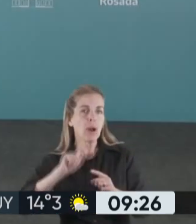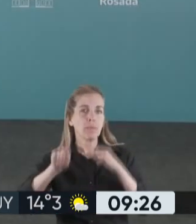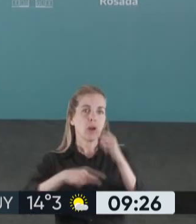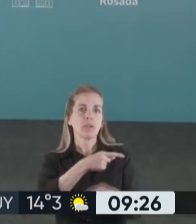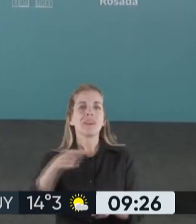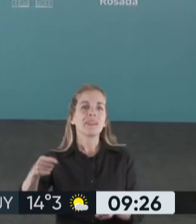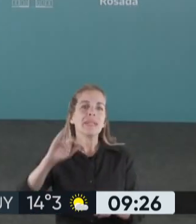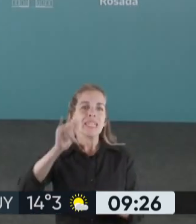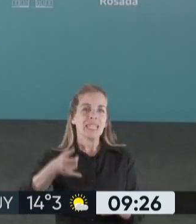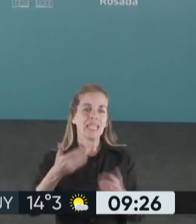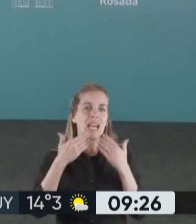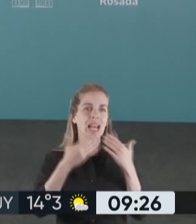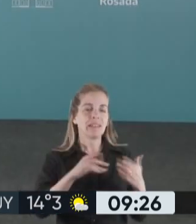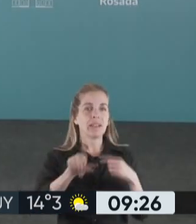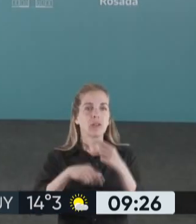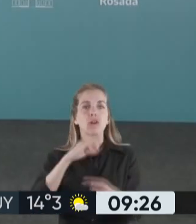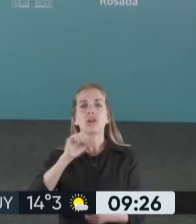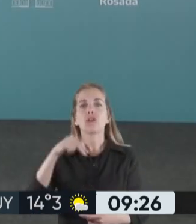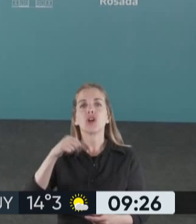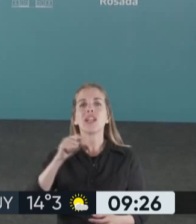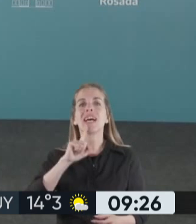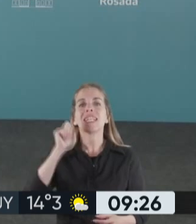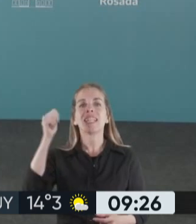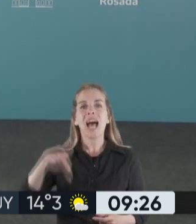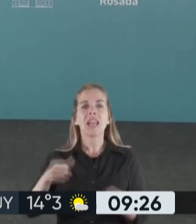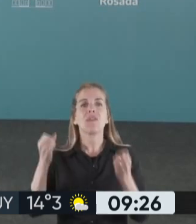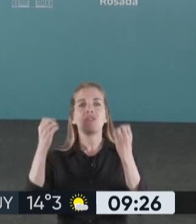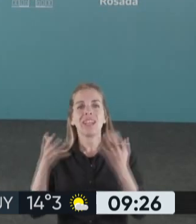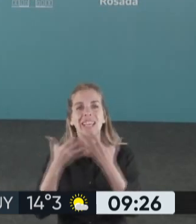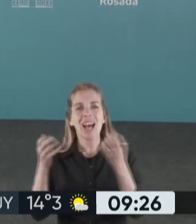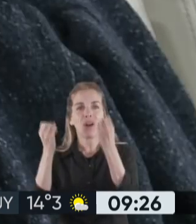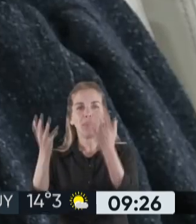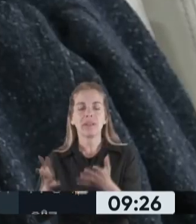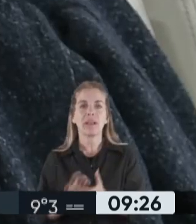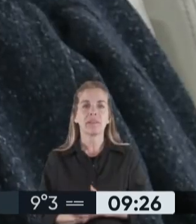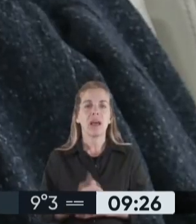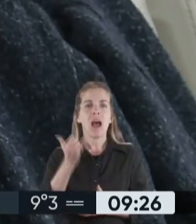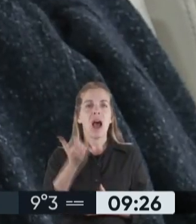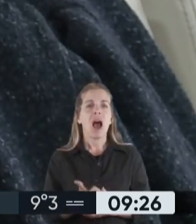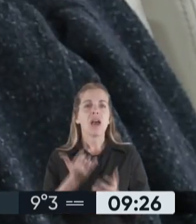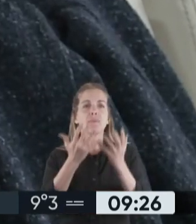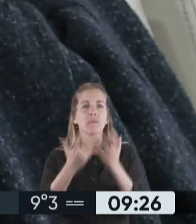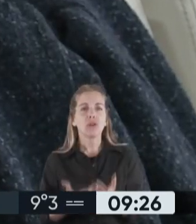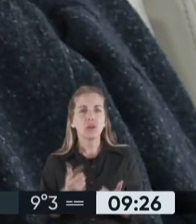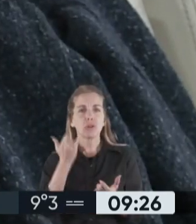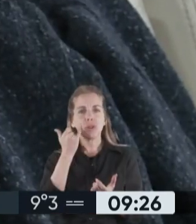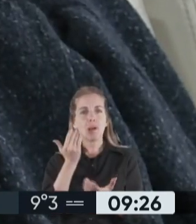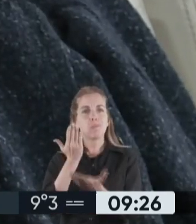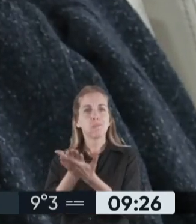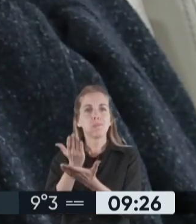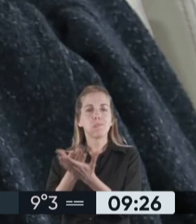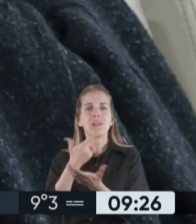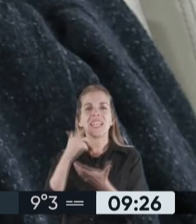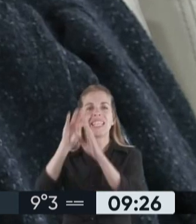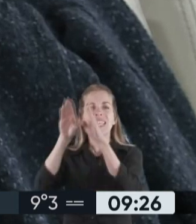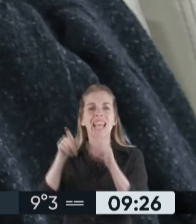gracias. Jonathan Eguiar, el Destape. Hola Gabriela, buen día, ¿cómo estás? Hay un proyecto presentado en el Senado